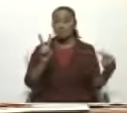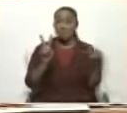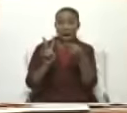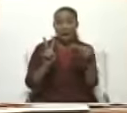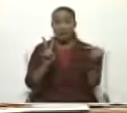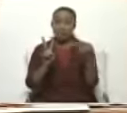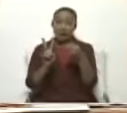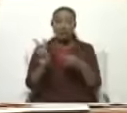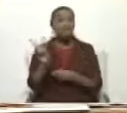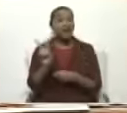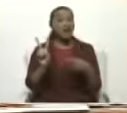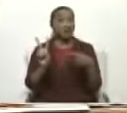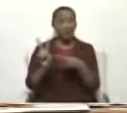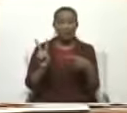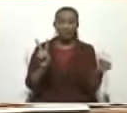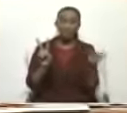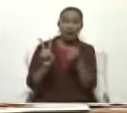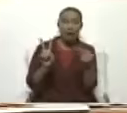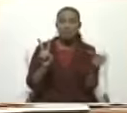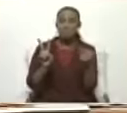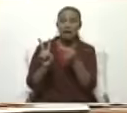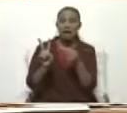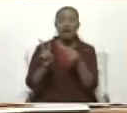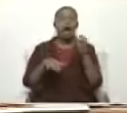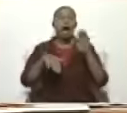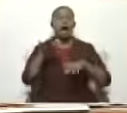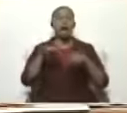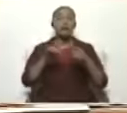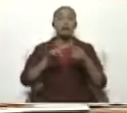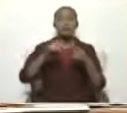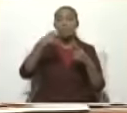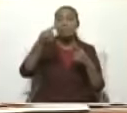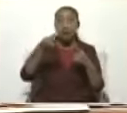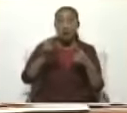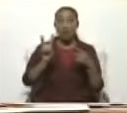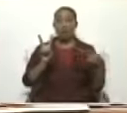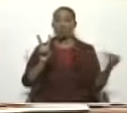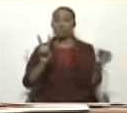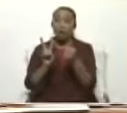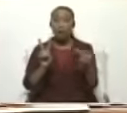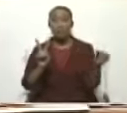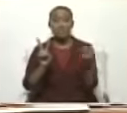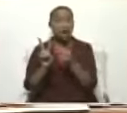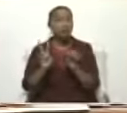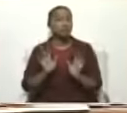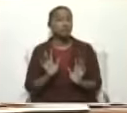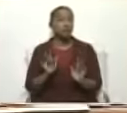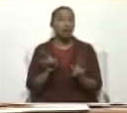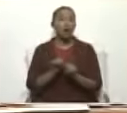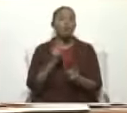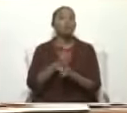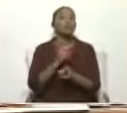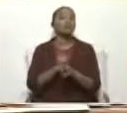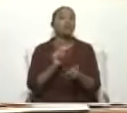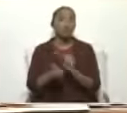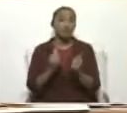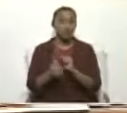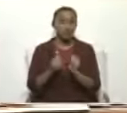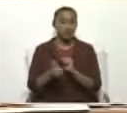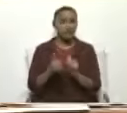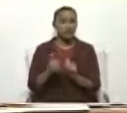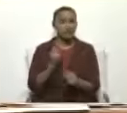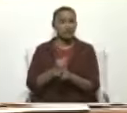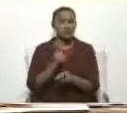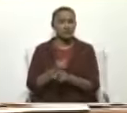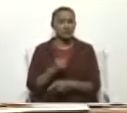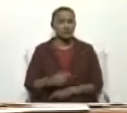tercera, a veces de segunda, a veces hasta de primera, a veces un asomado a amenazar a Venezuela. Como que un deporte en Estados Unidos. Y en la Unión